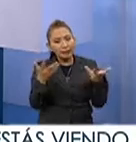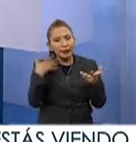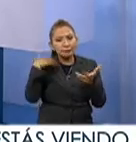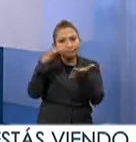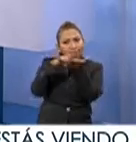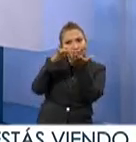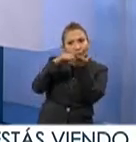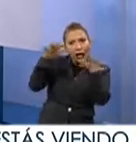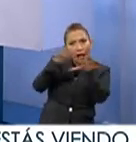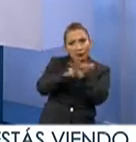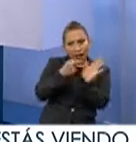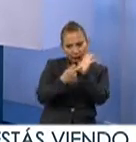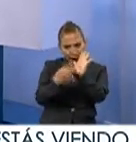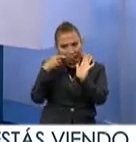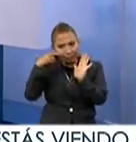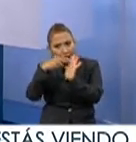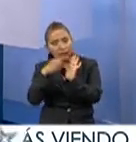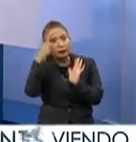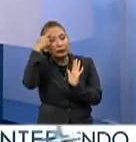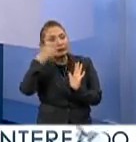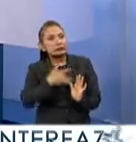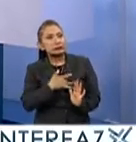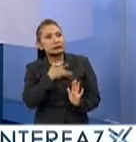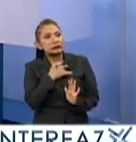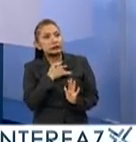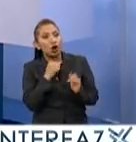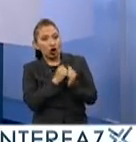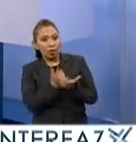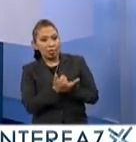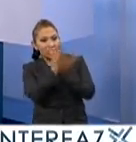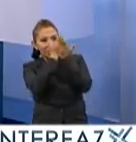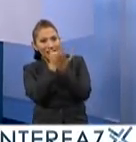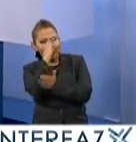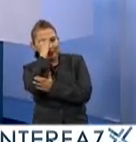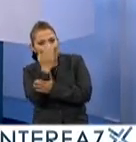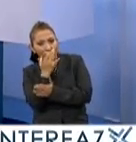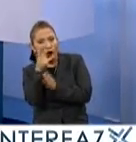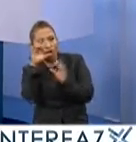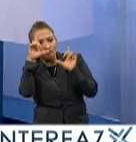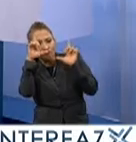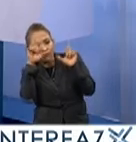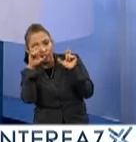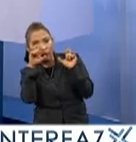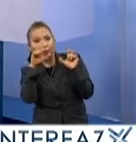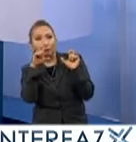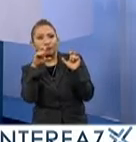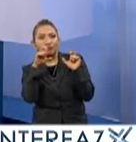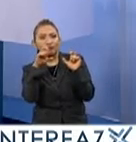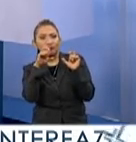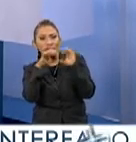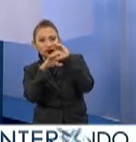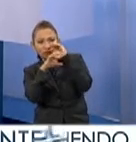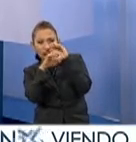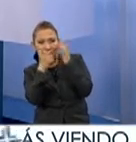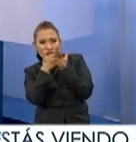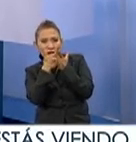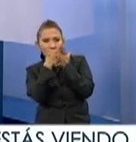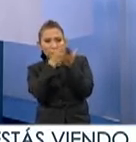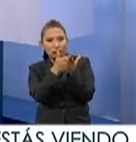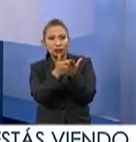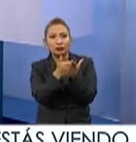de cambiar conciencias a partir de una imagen, un clic, un flachazo que permite